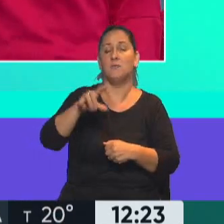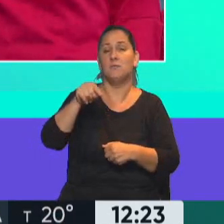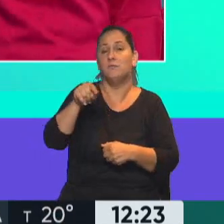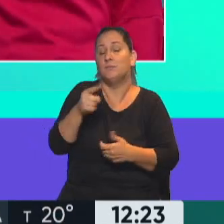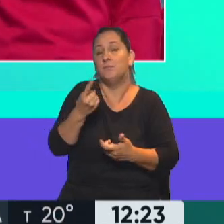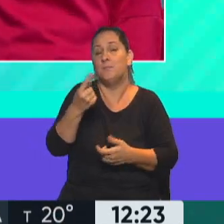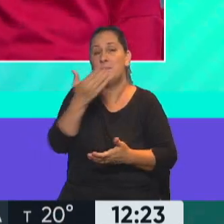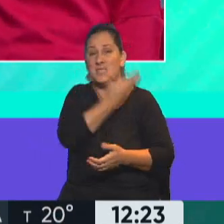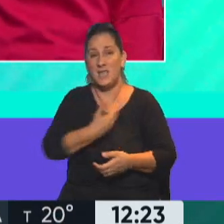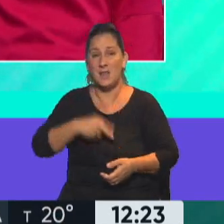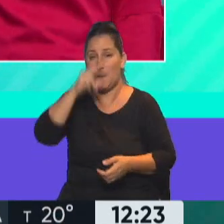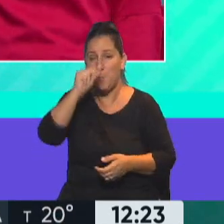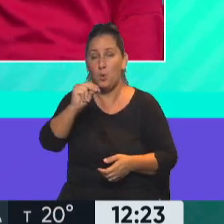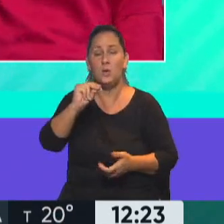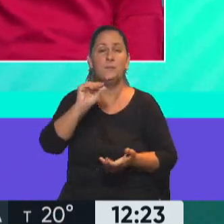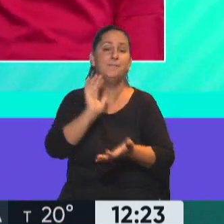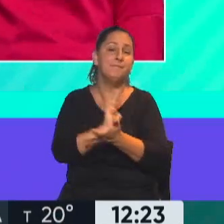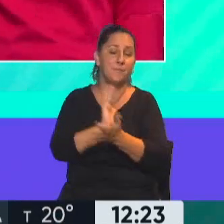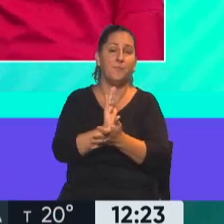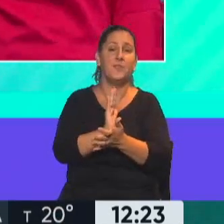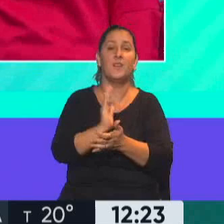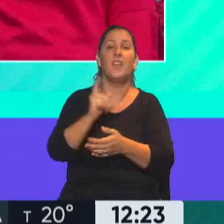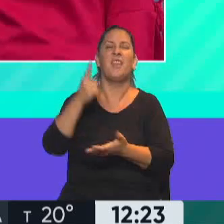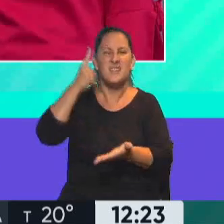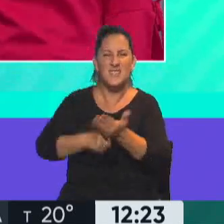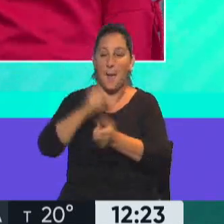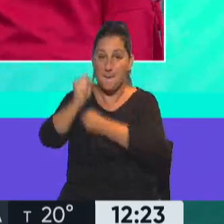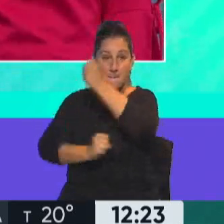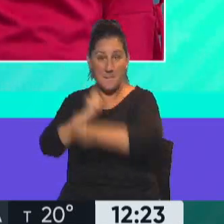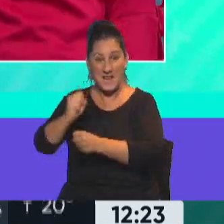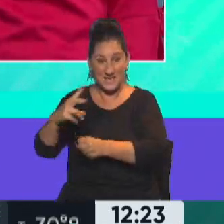el presidente Putin tiene la decisión de nacionalizar